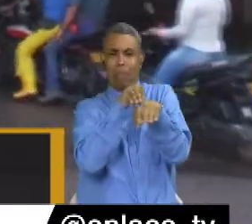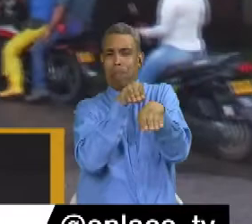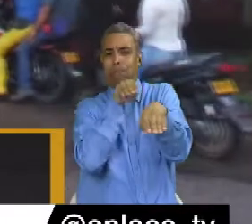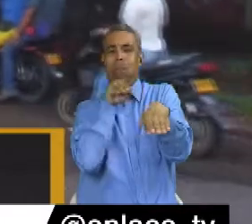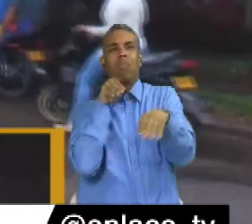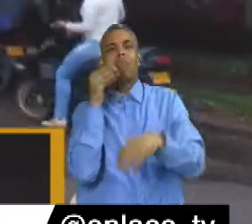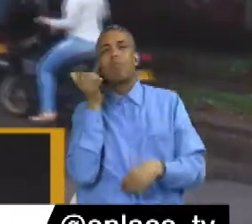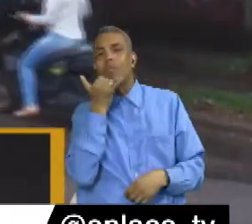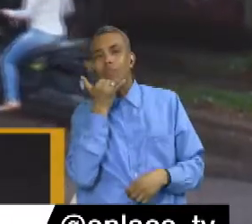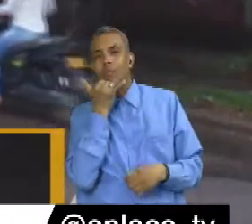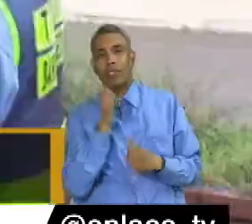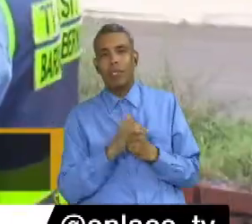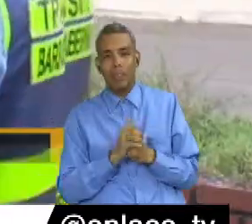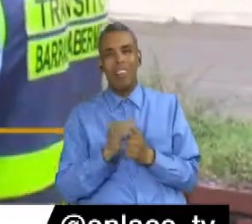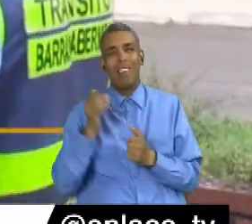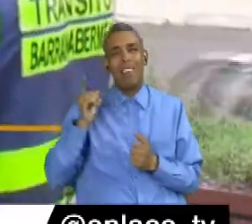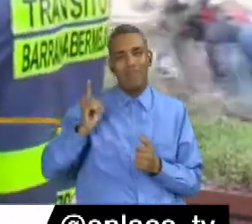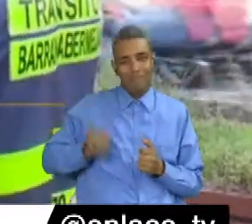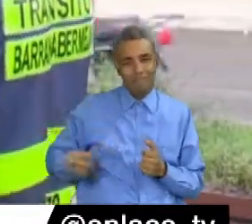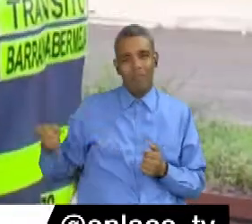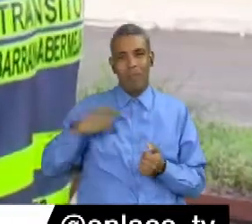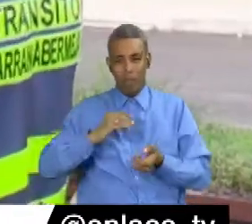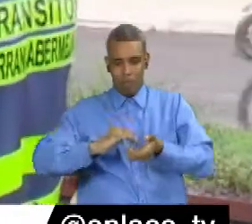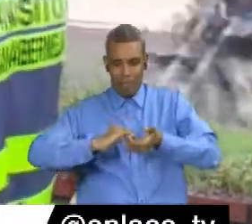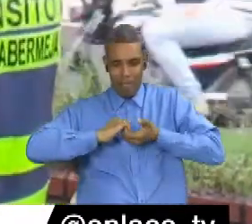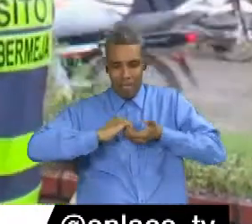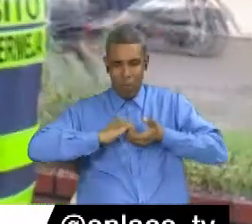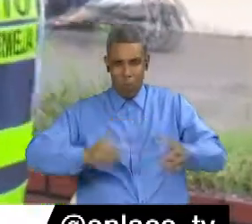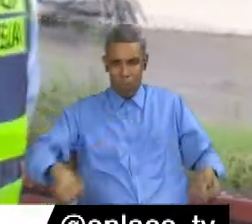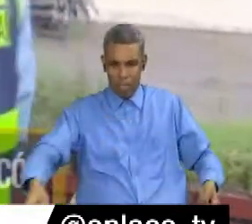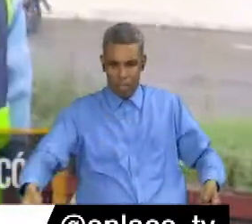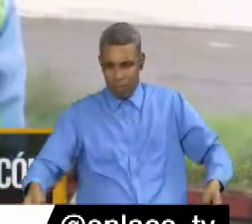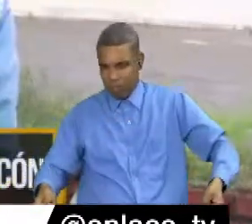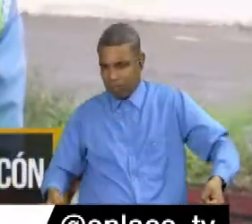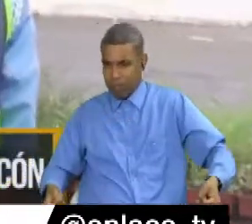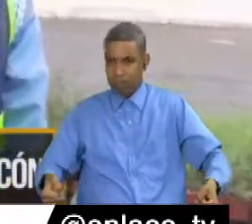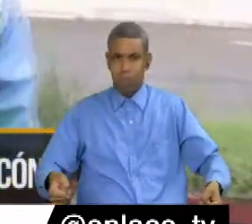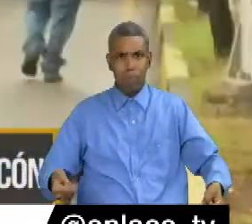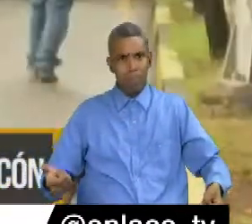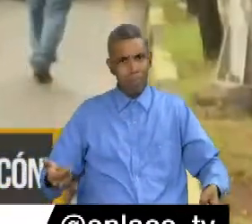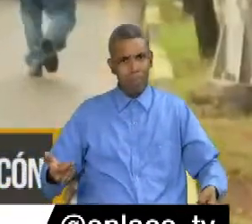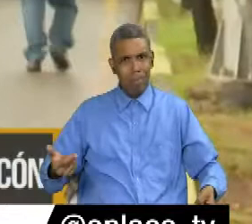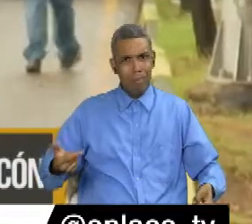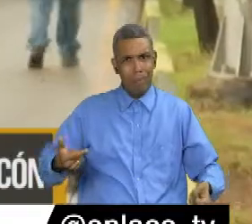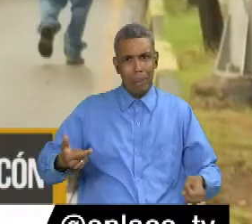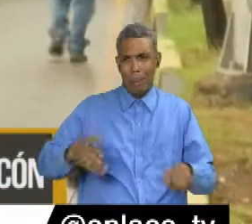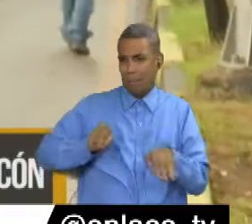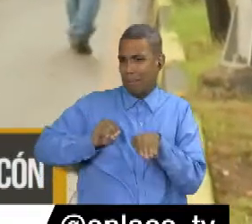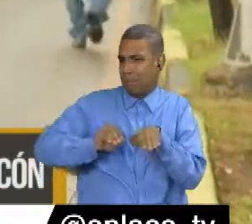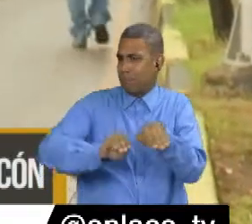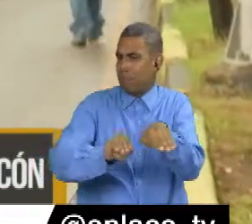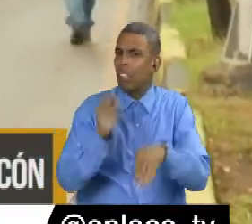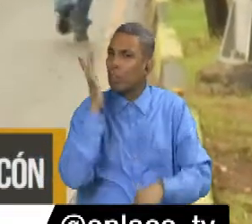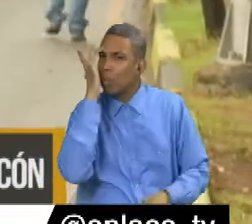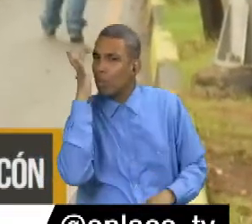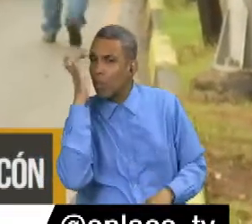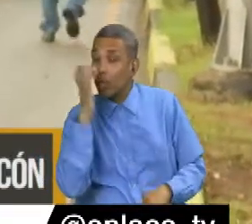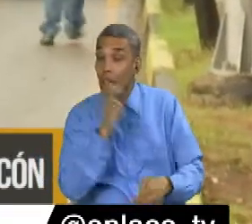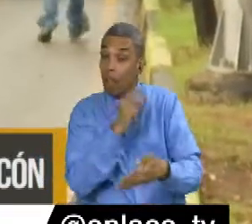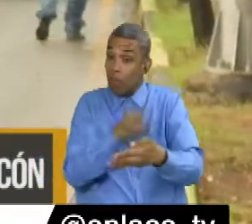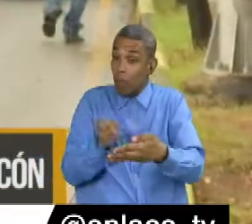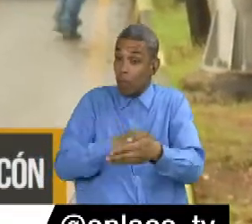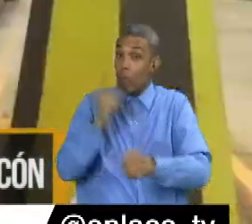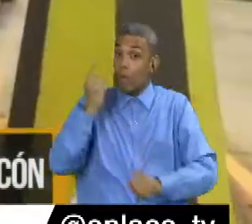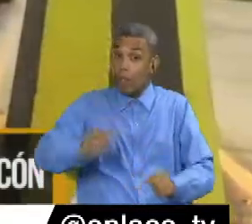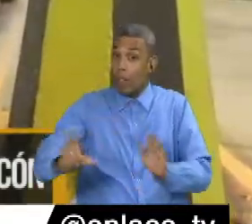mañana en el sitio conocido como el Haz de Copas. Los conductores de tractomula decidieron ingresar a la ciudad con sus cargas por esta vía, según ellos